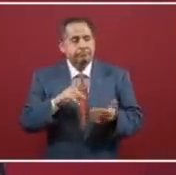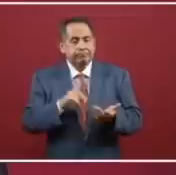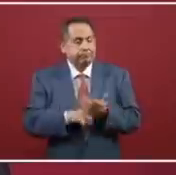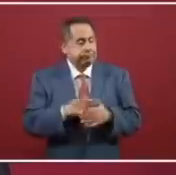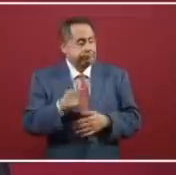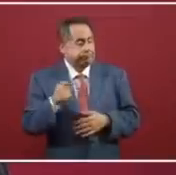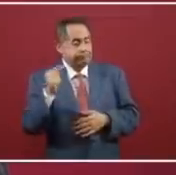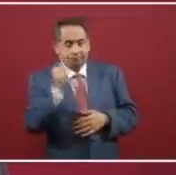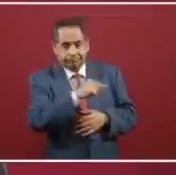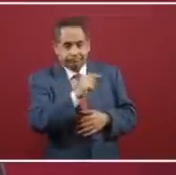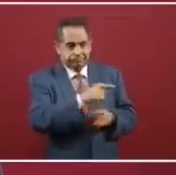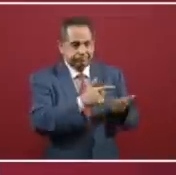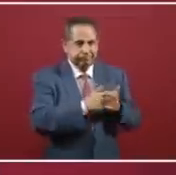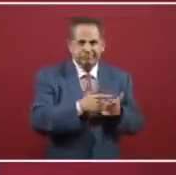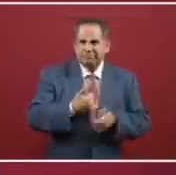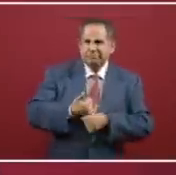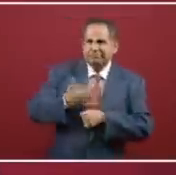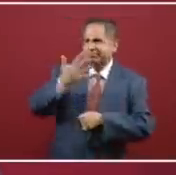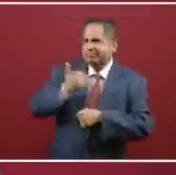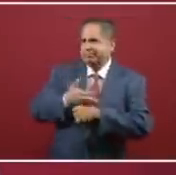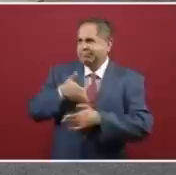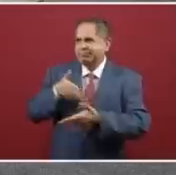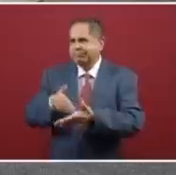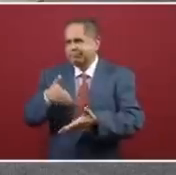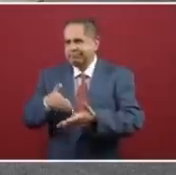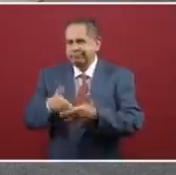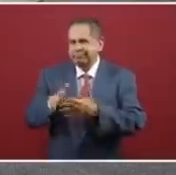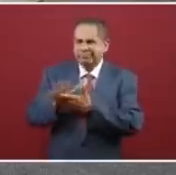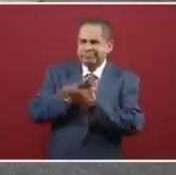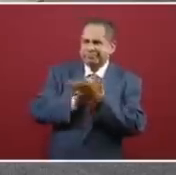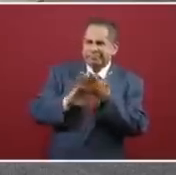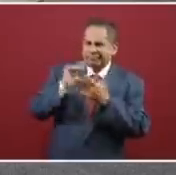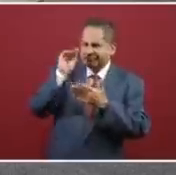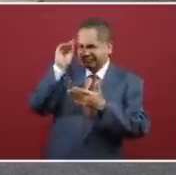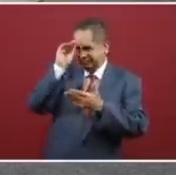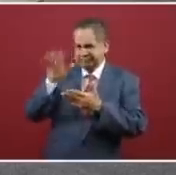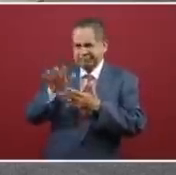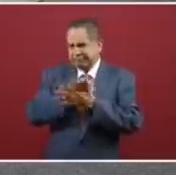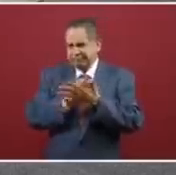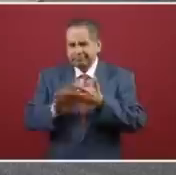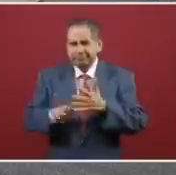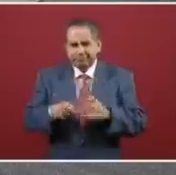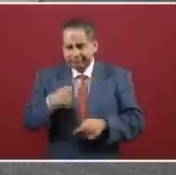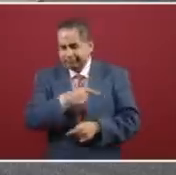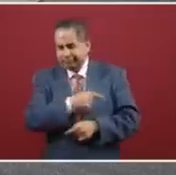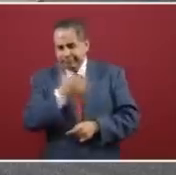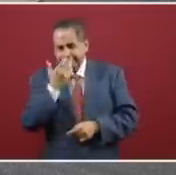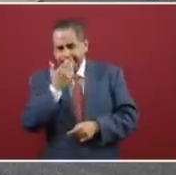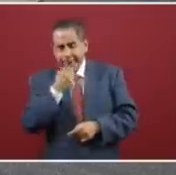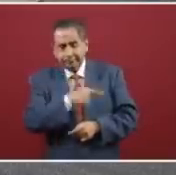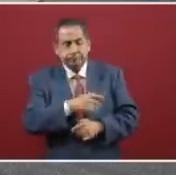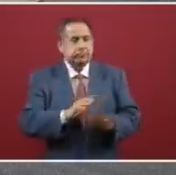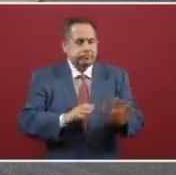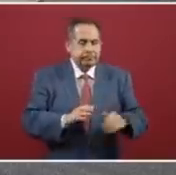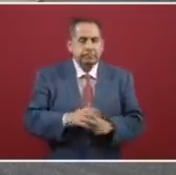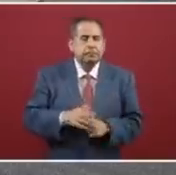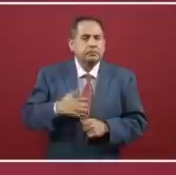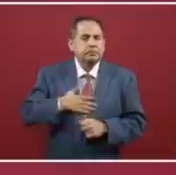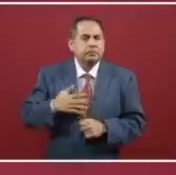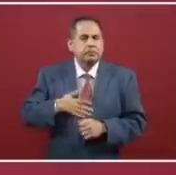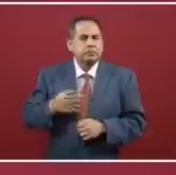obstaculizarnos y a distorsionar las cosas le pregunté a la